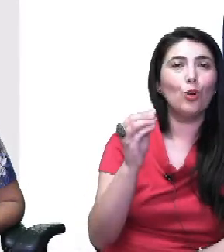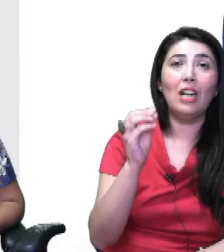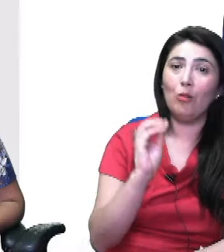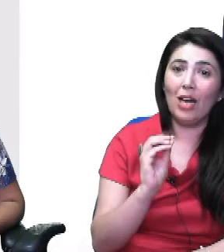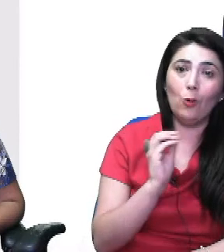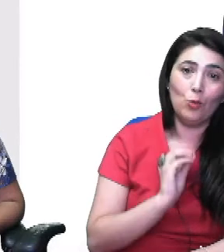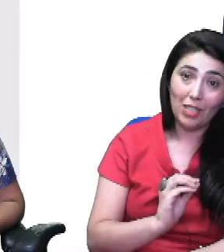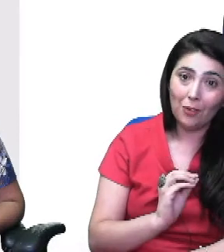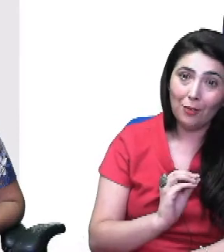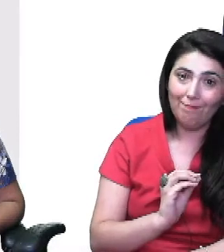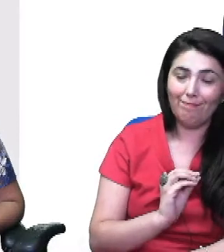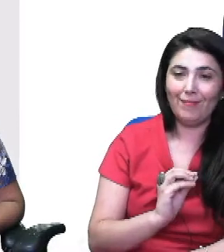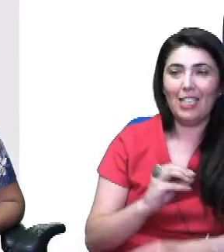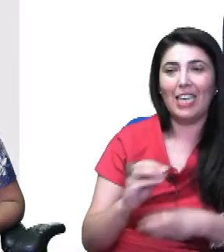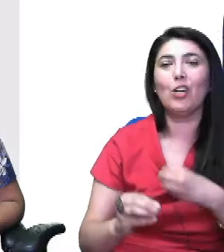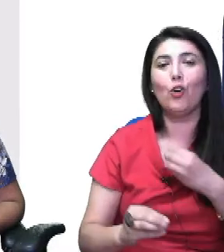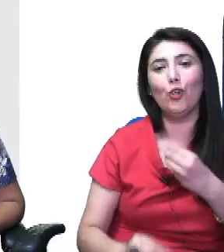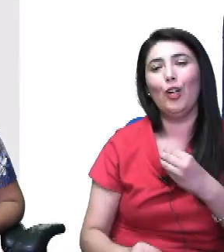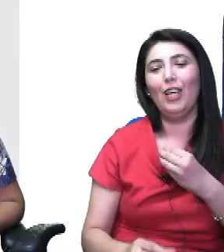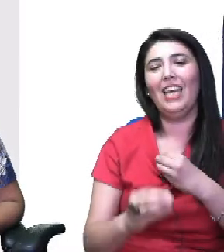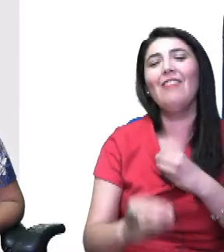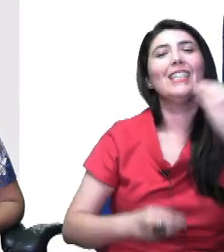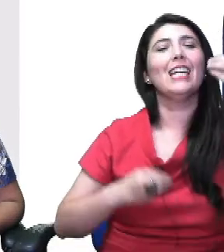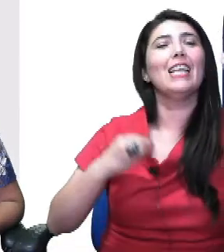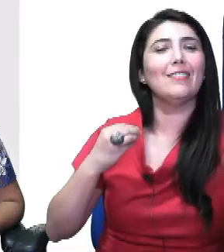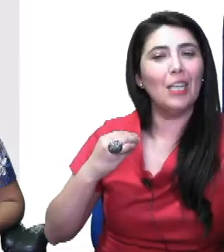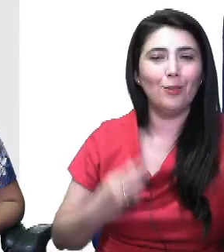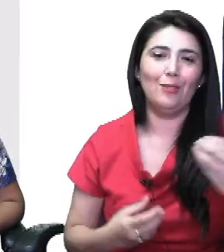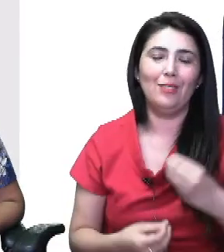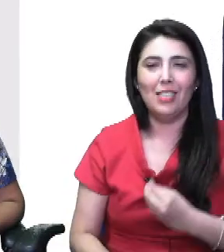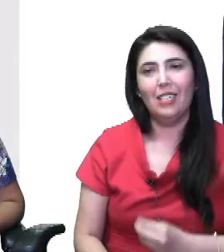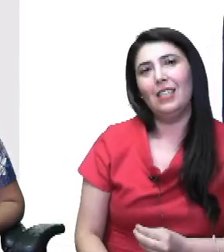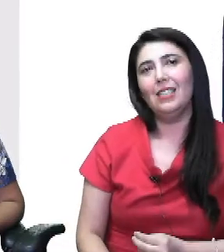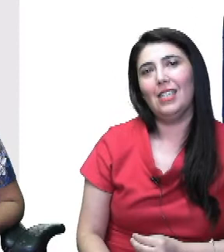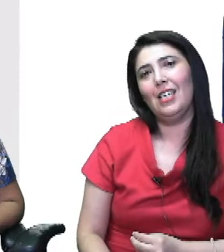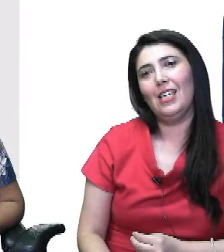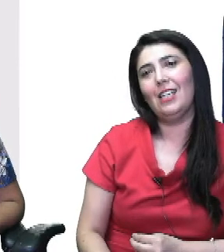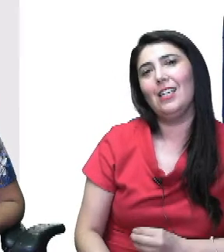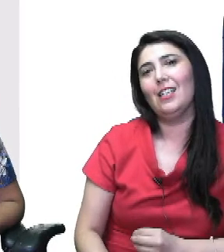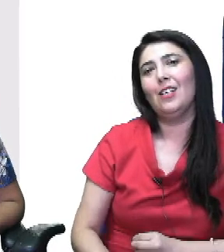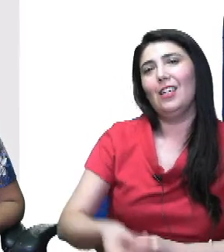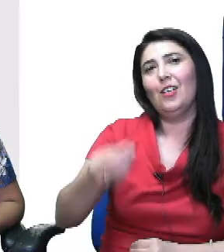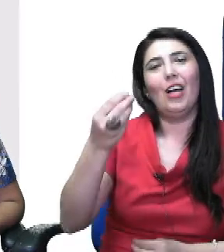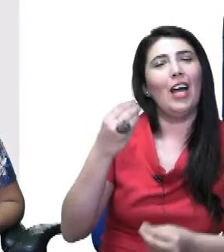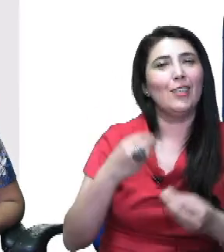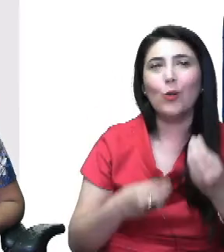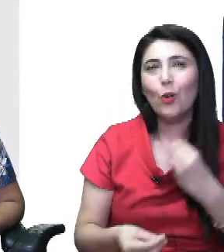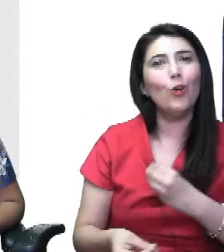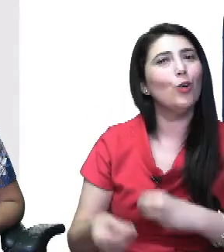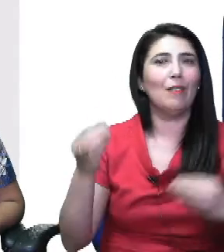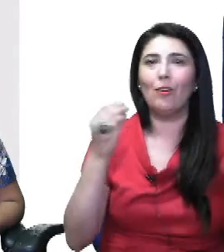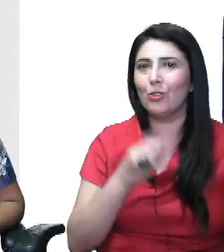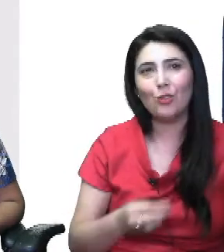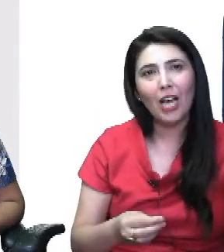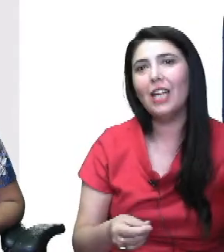su rol laboral o comunitario, que tiene que ver con el bienestar de terceros. Si hay